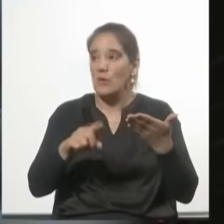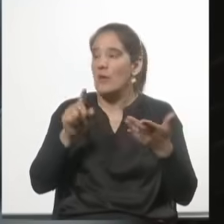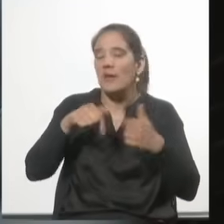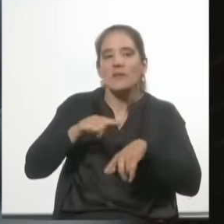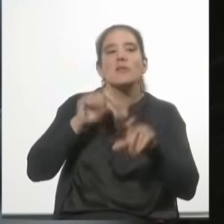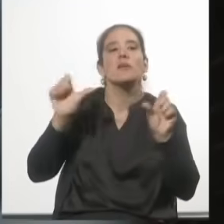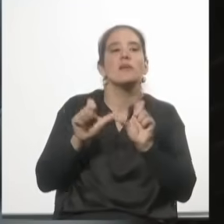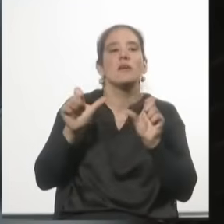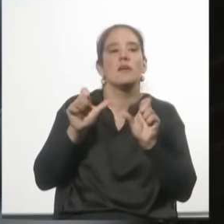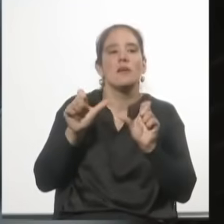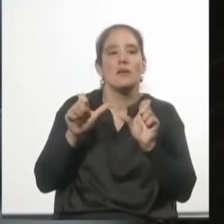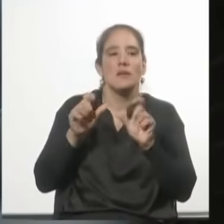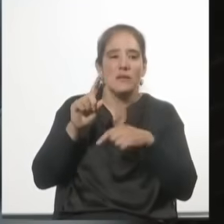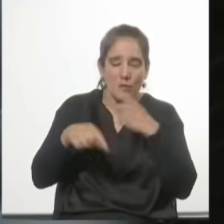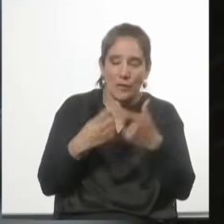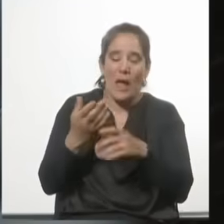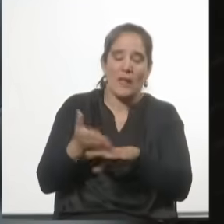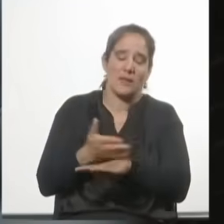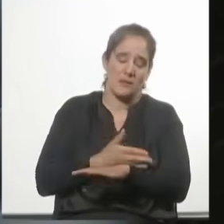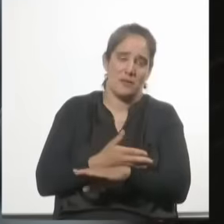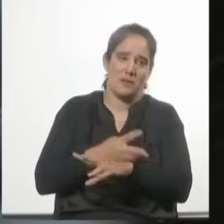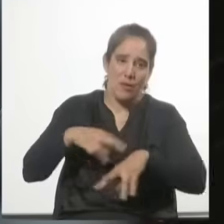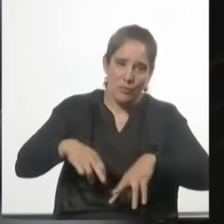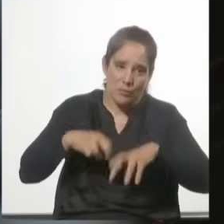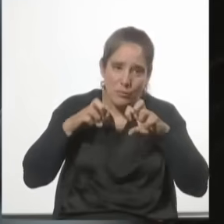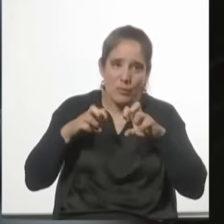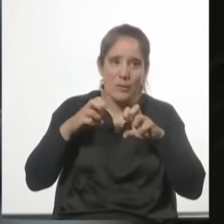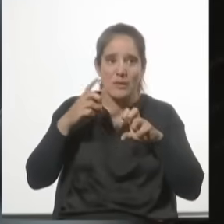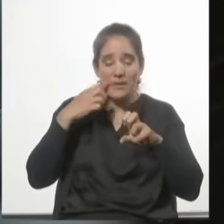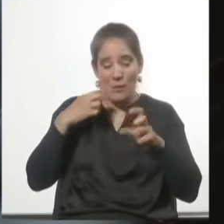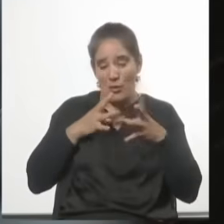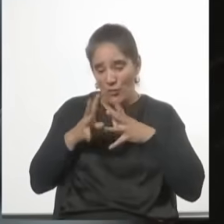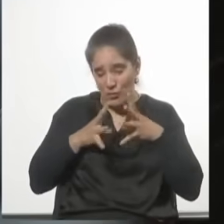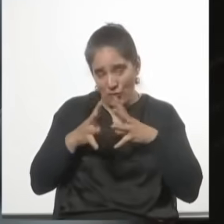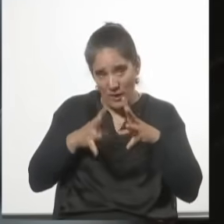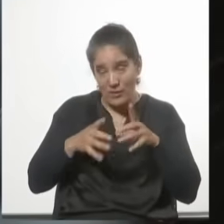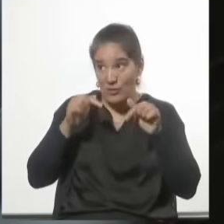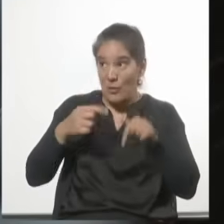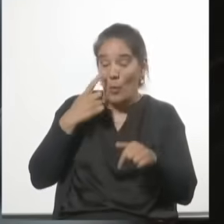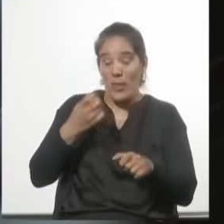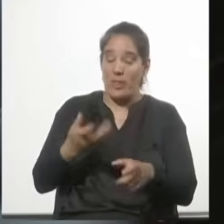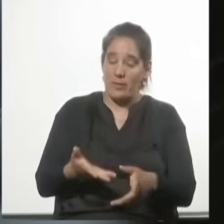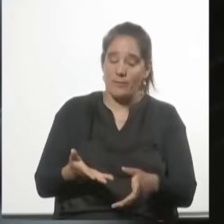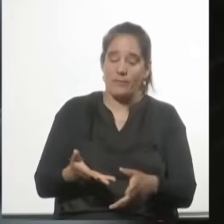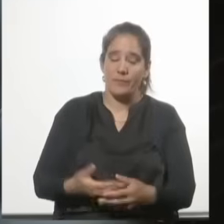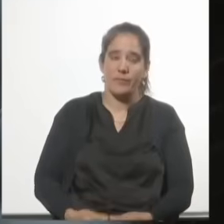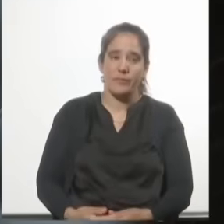sido relevadas inicialmente por parte de los funcionarios públicos actuantes.